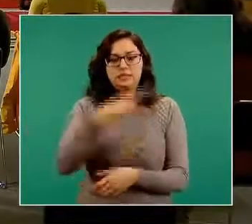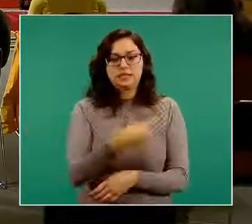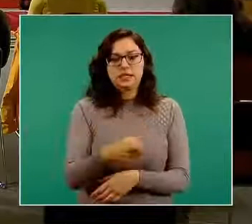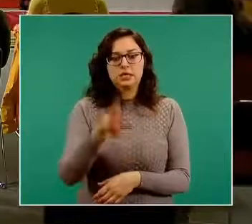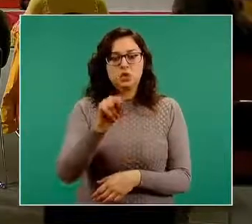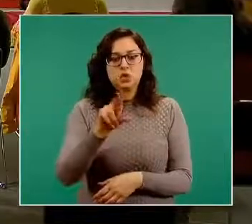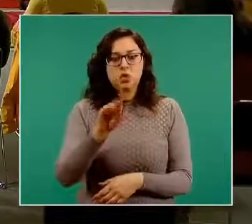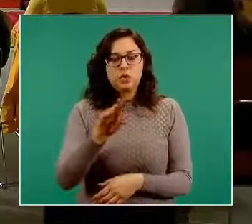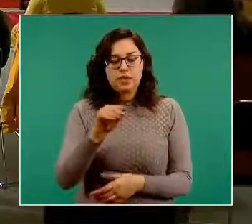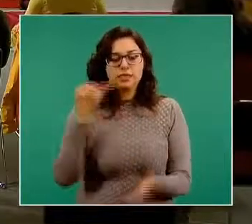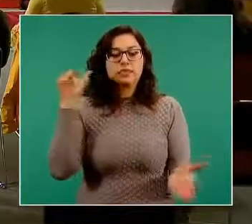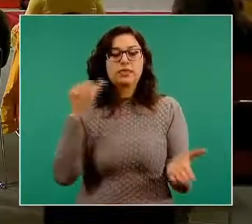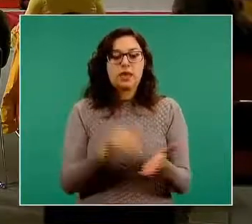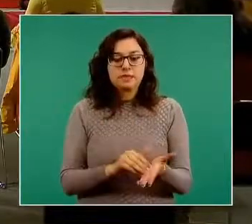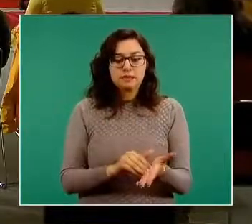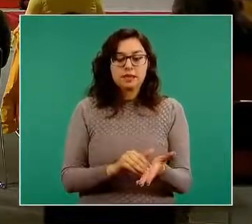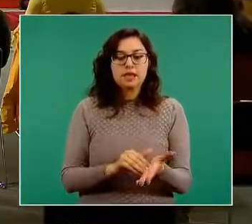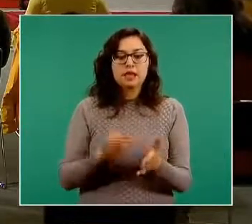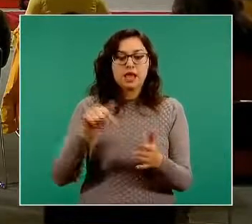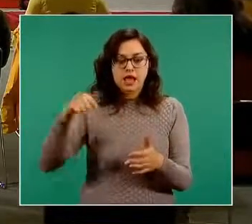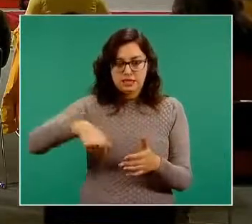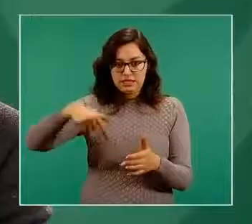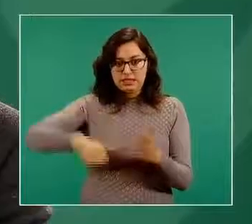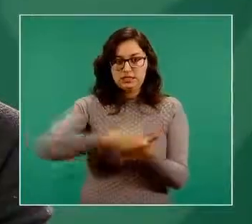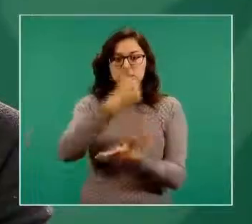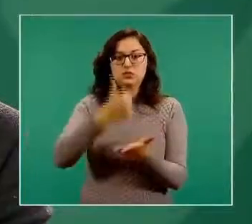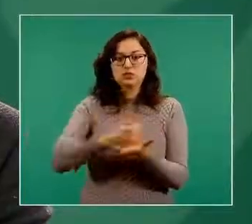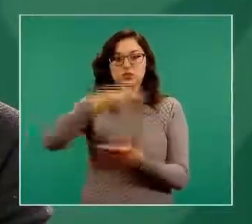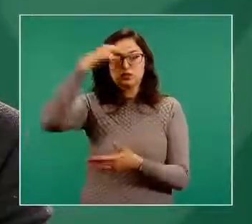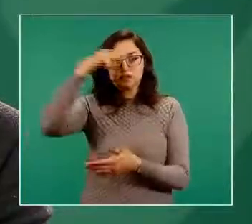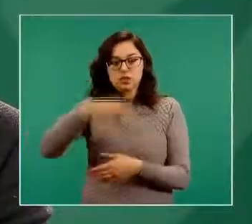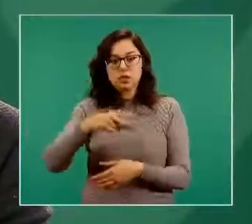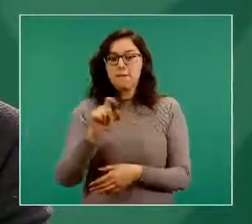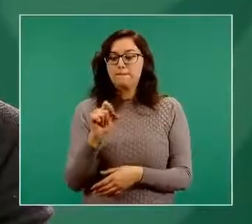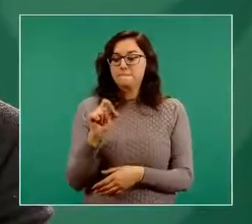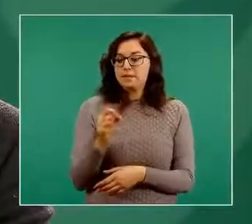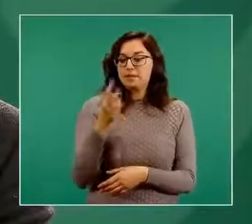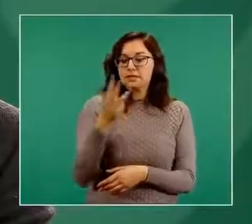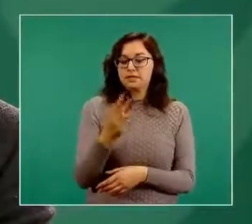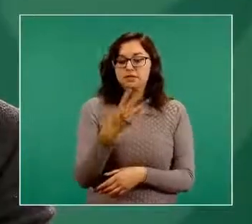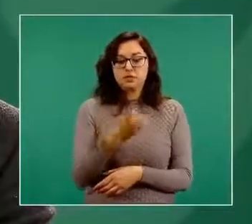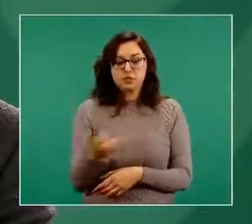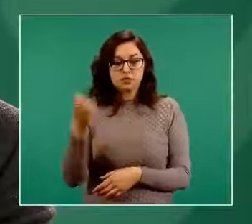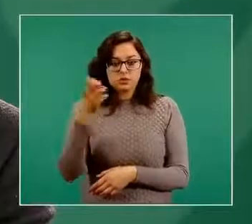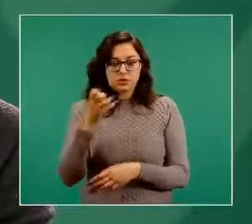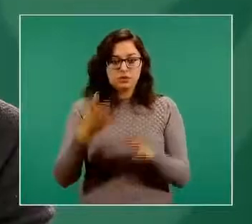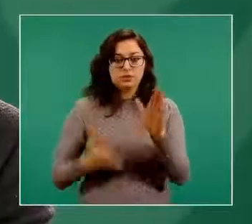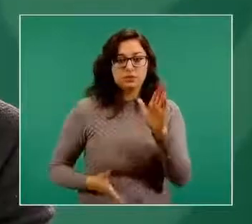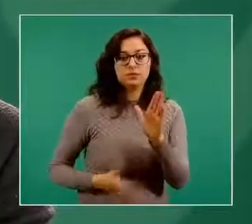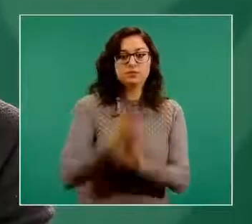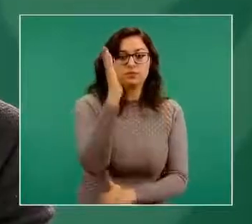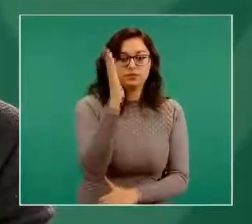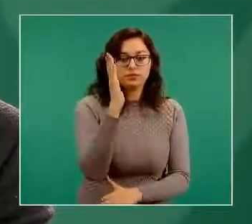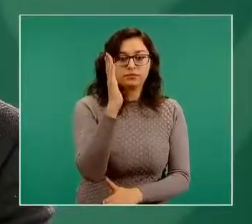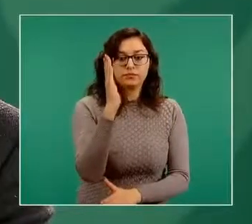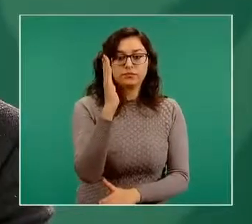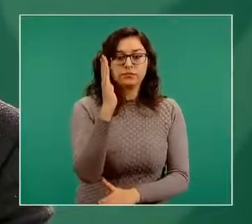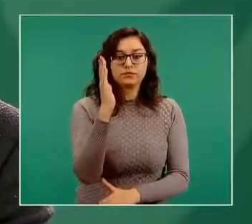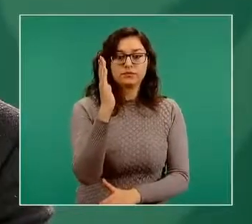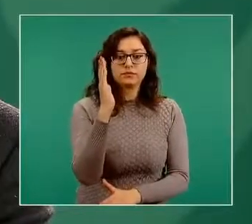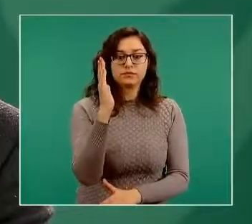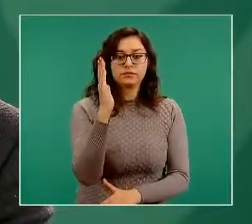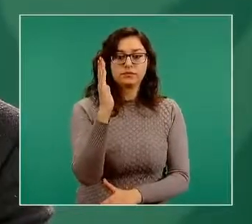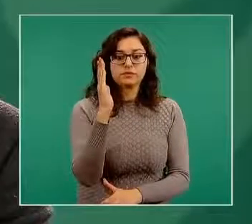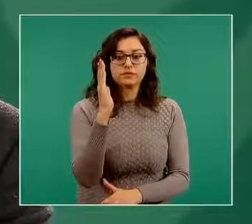190.125 dosis en el depósito central y 23.400 serán enviadas